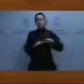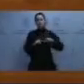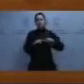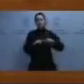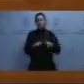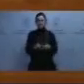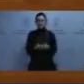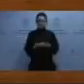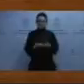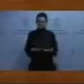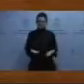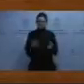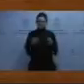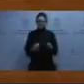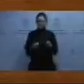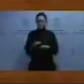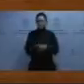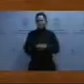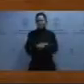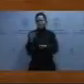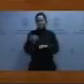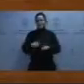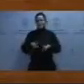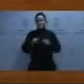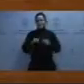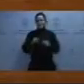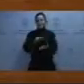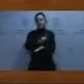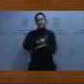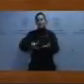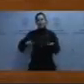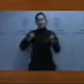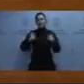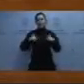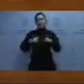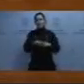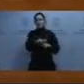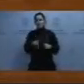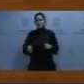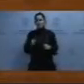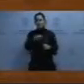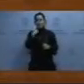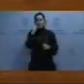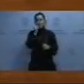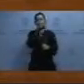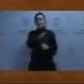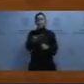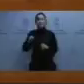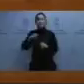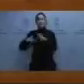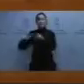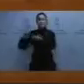Administración debe suspender inmediatamente todas las liquidaciones de las deudas que son reclamadas a los herederos.